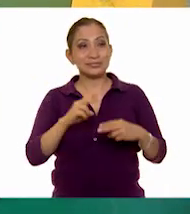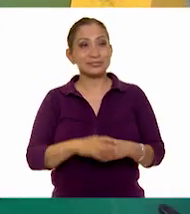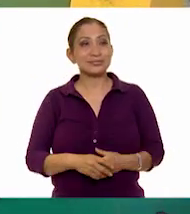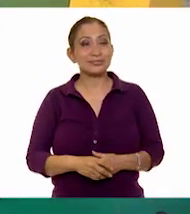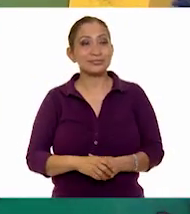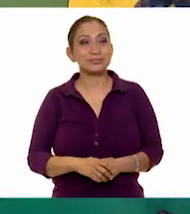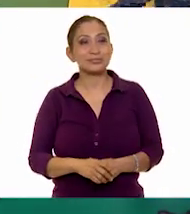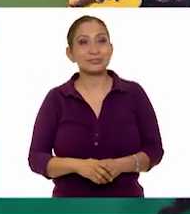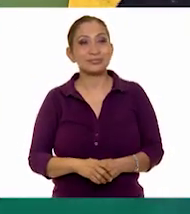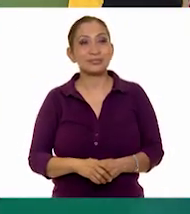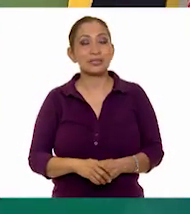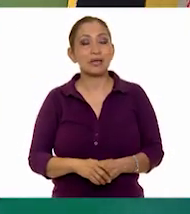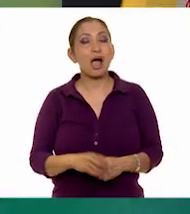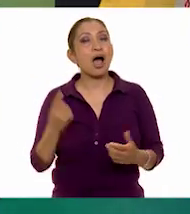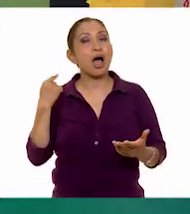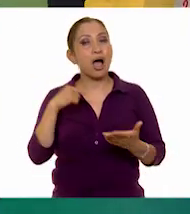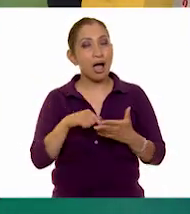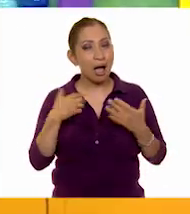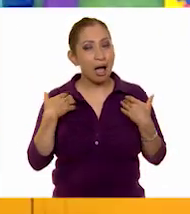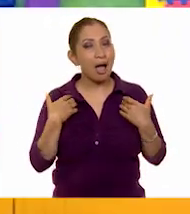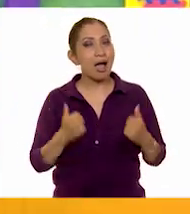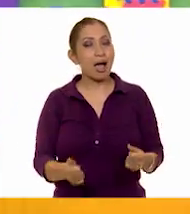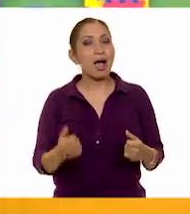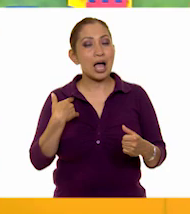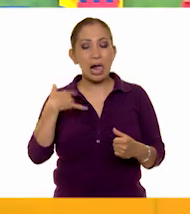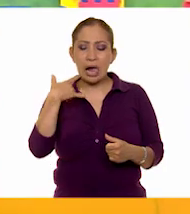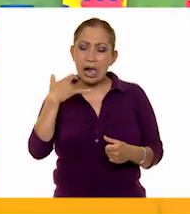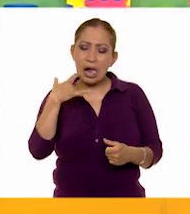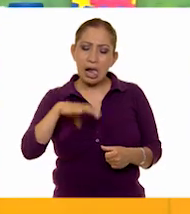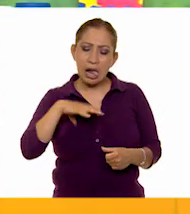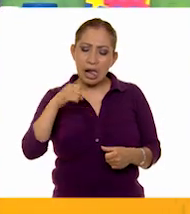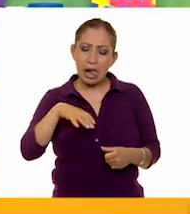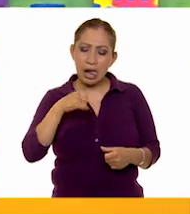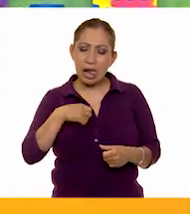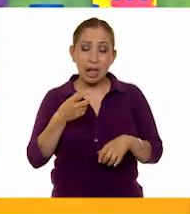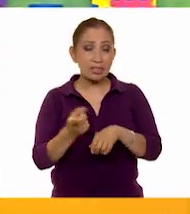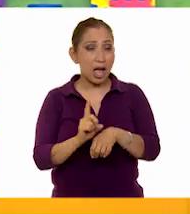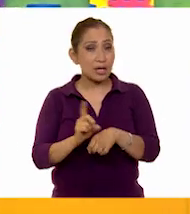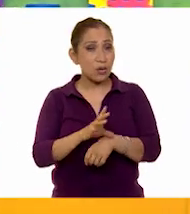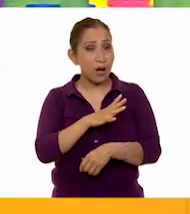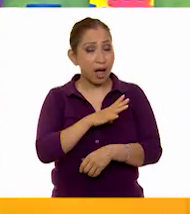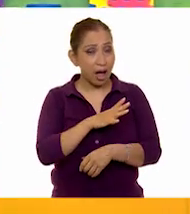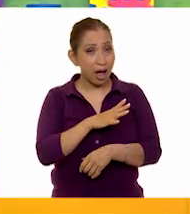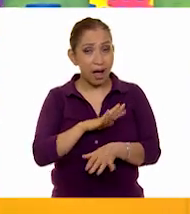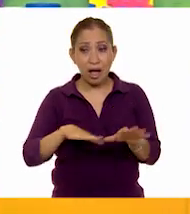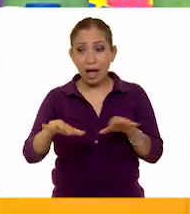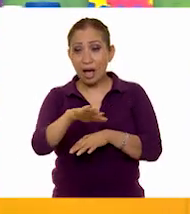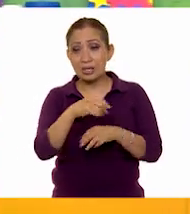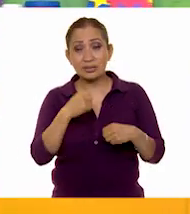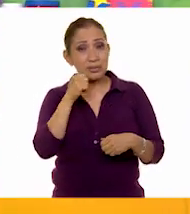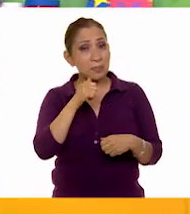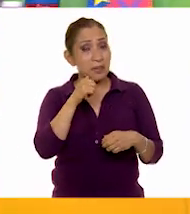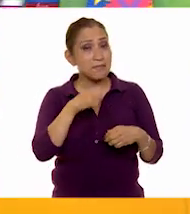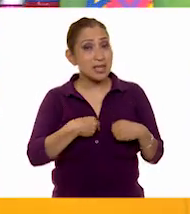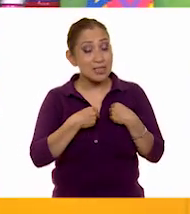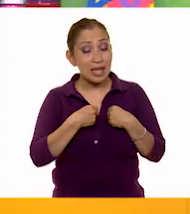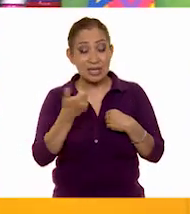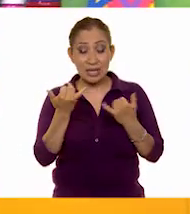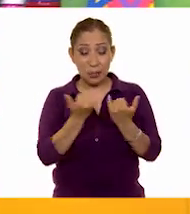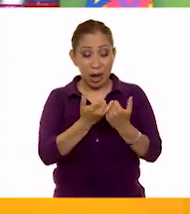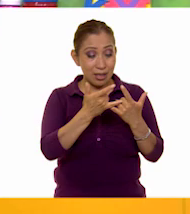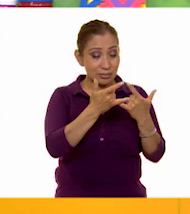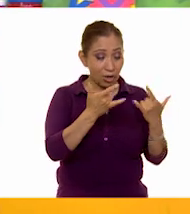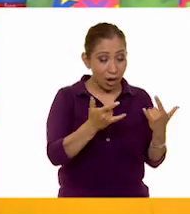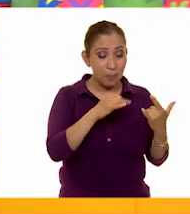Julio. Ay, creo que voy entendiendo. La perseverancia la encontramos día a día en todo lo que vivimos. Y así como nuestros